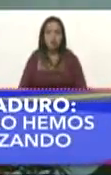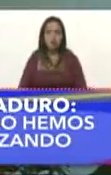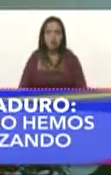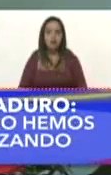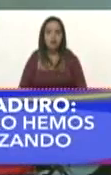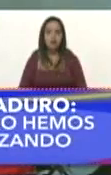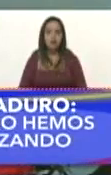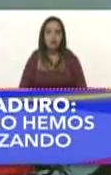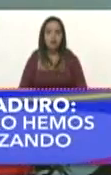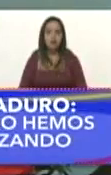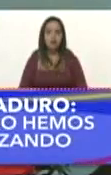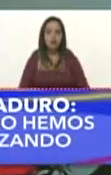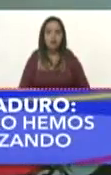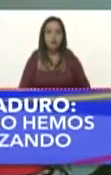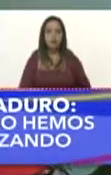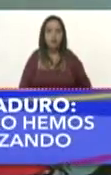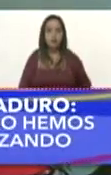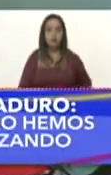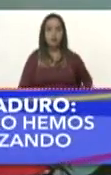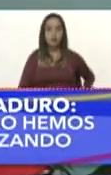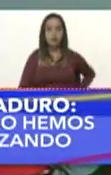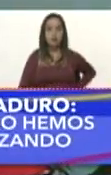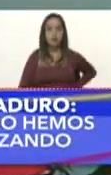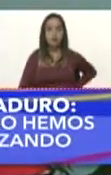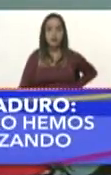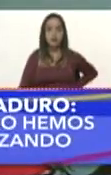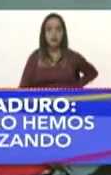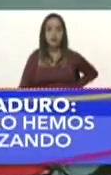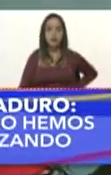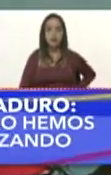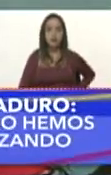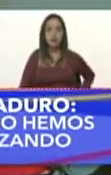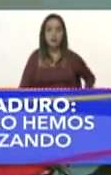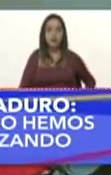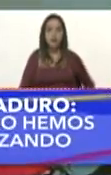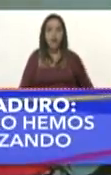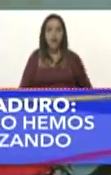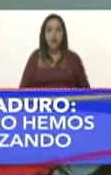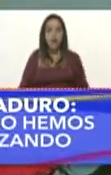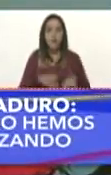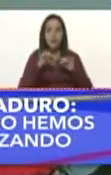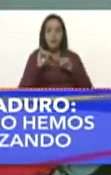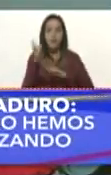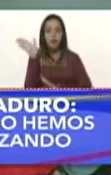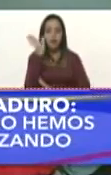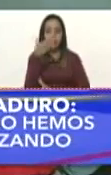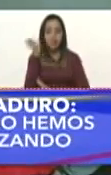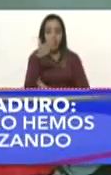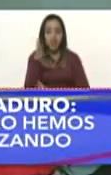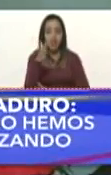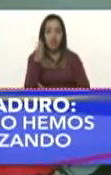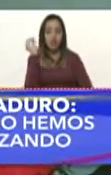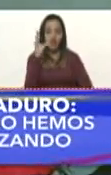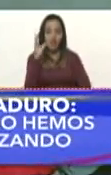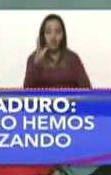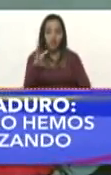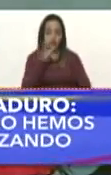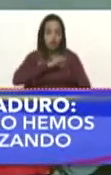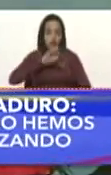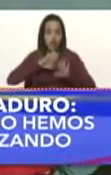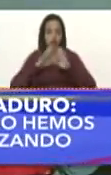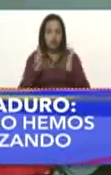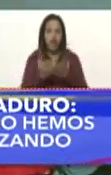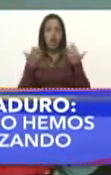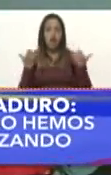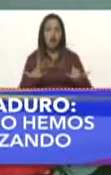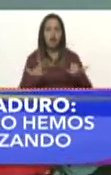de Curitiba, de Porto Alegre, perdón, con las mismas banderas del Foro Social Mundial, pero ahora